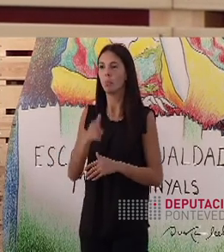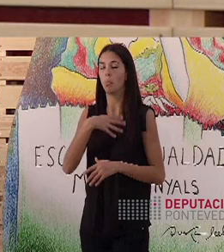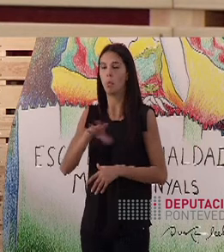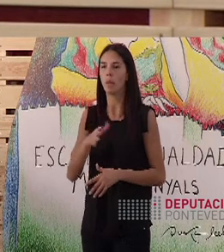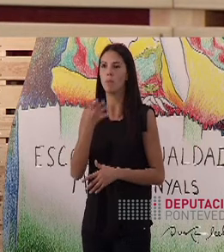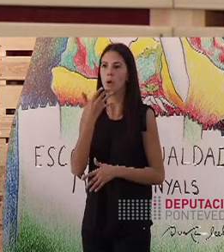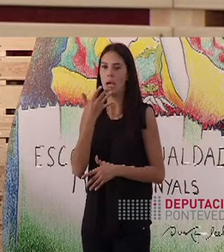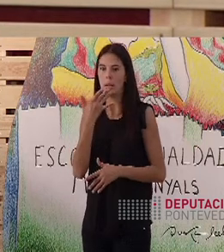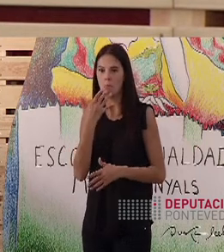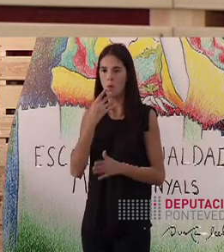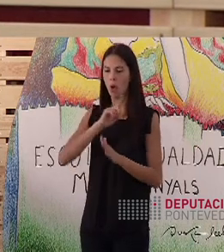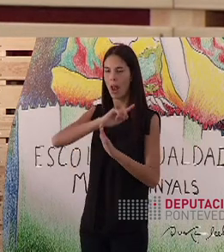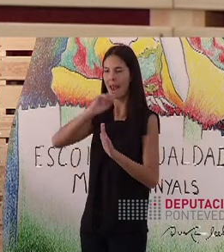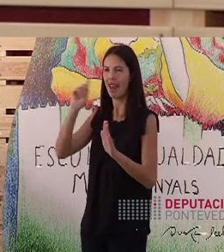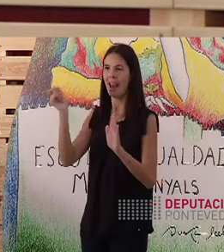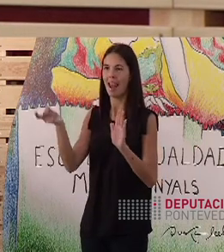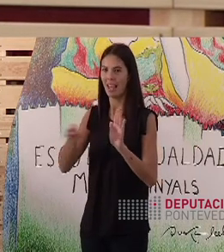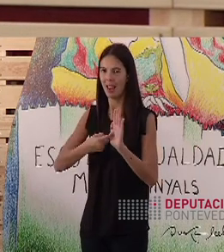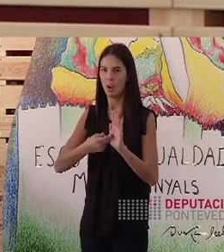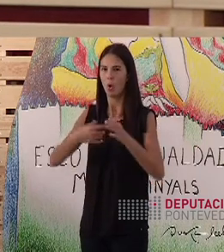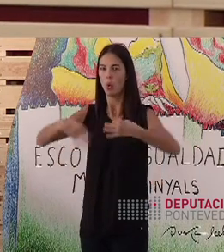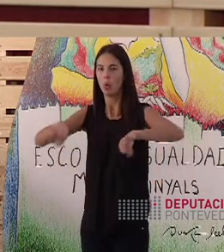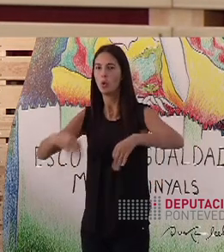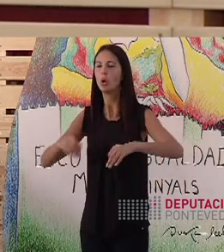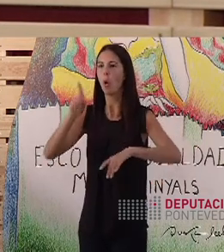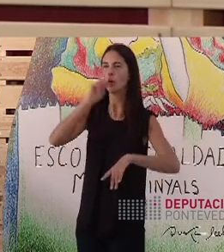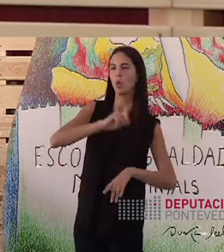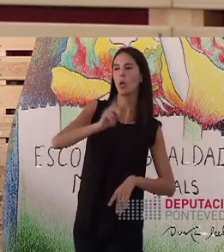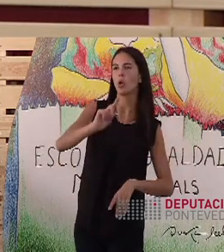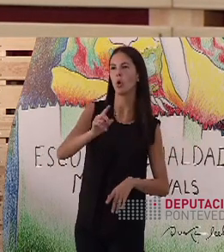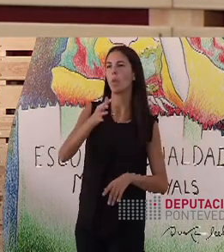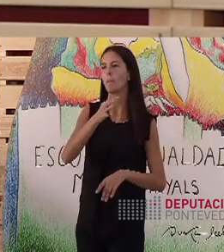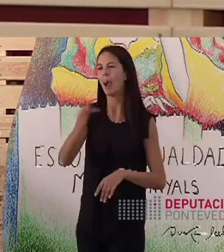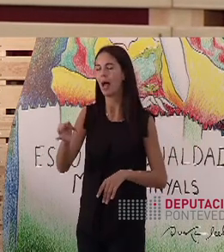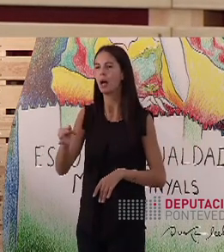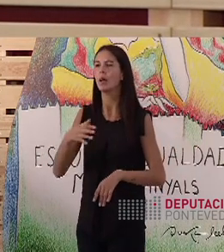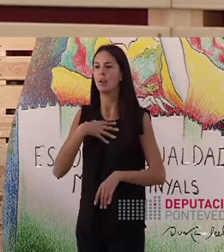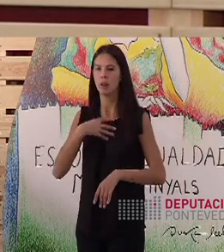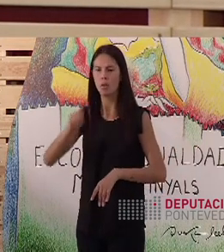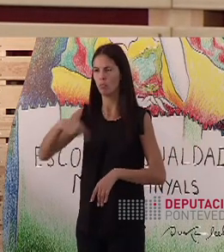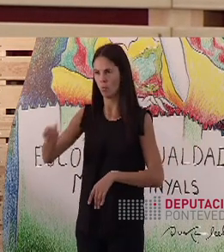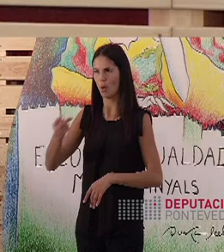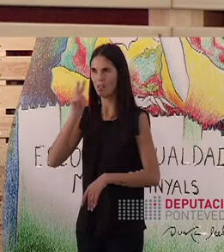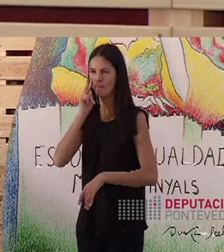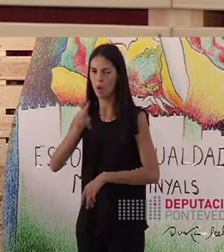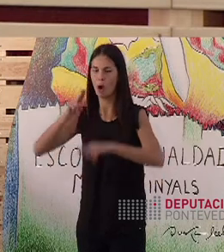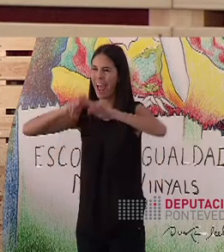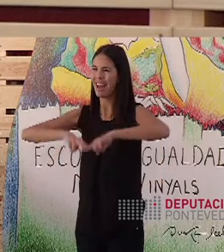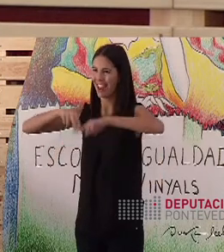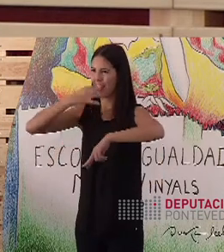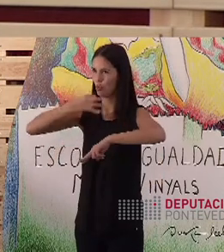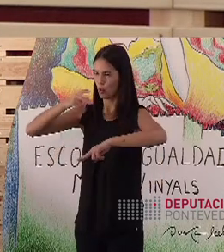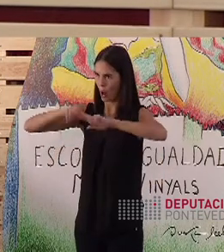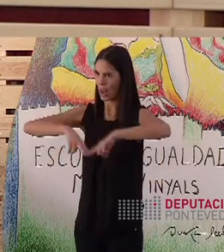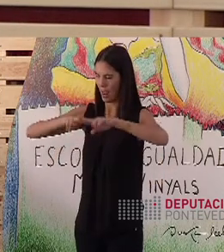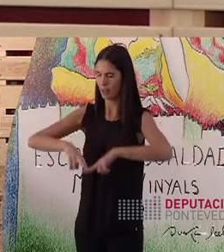poder lexitimar non só a prostitución, senón tamén, e iso vámoslo ver nas análises dos